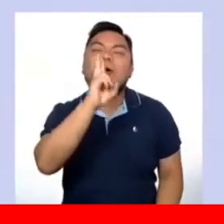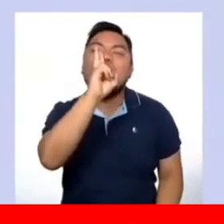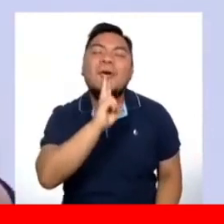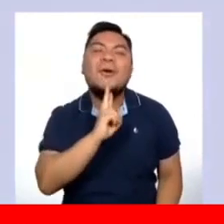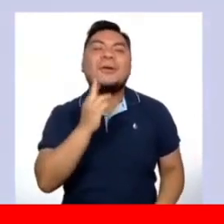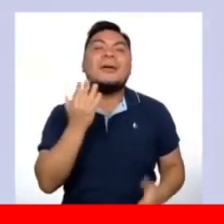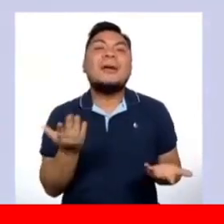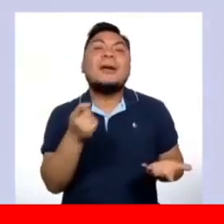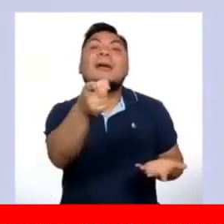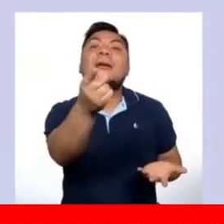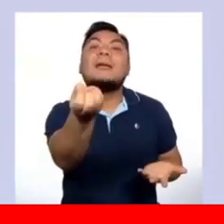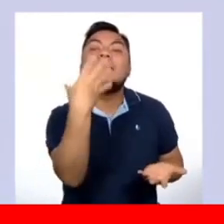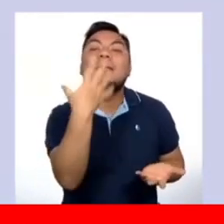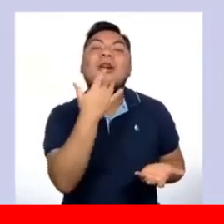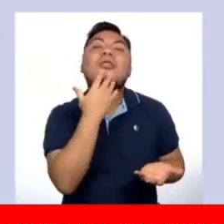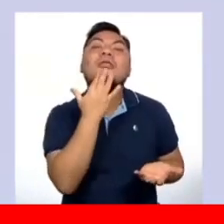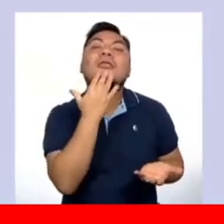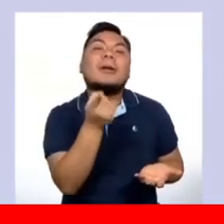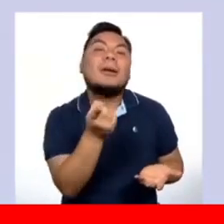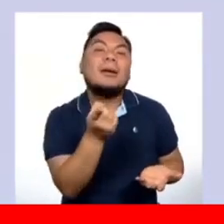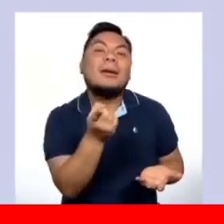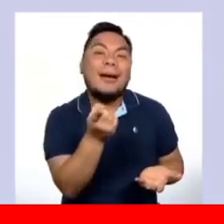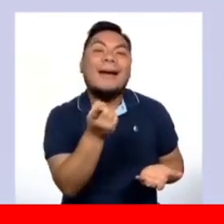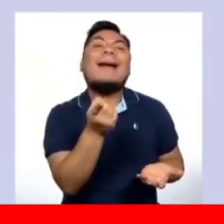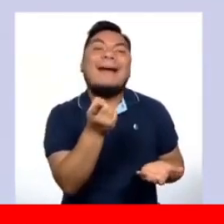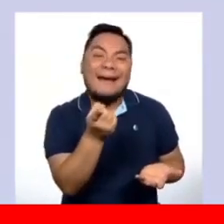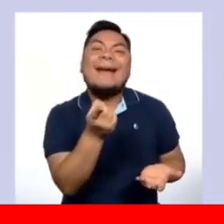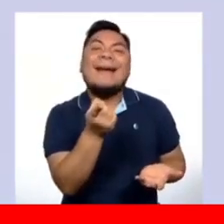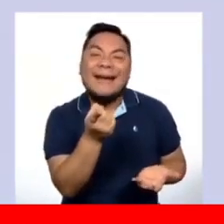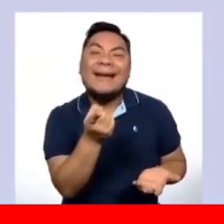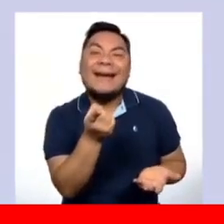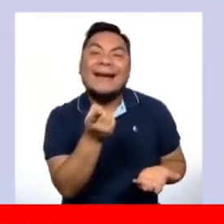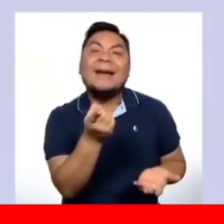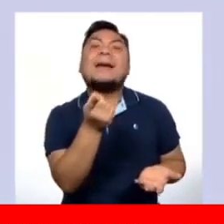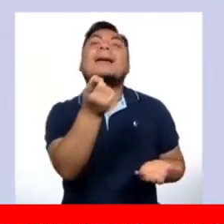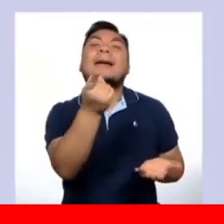rojo. Ahora ustedes, chicos,